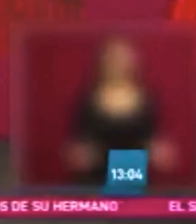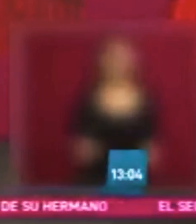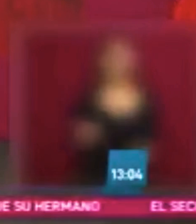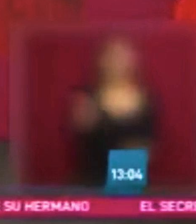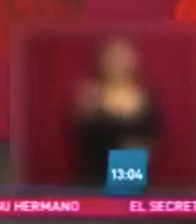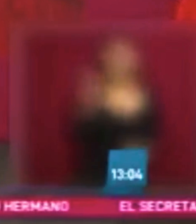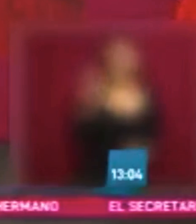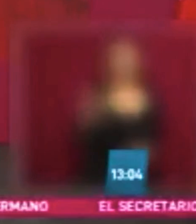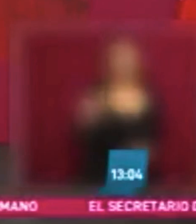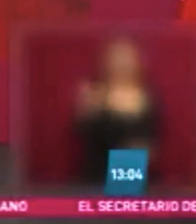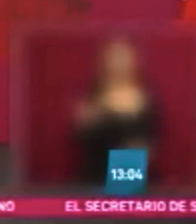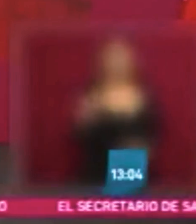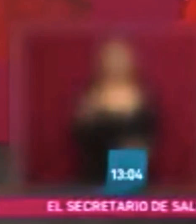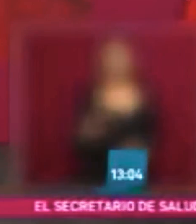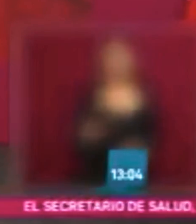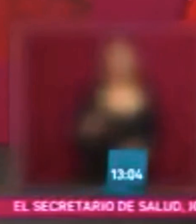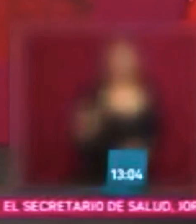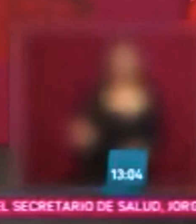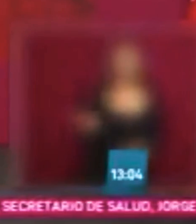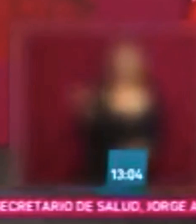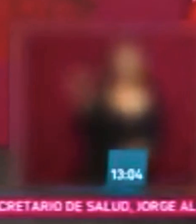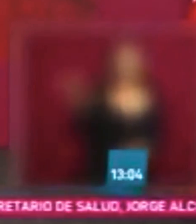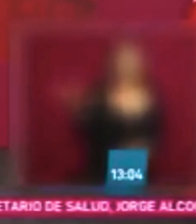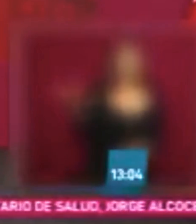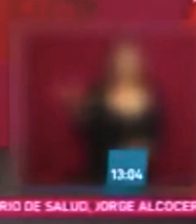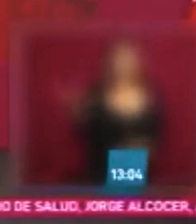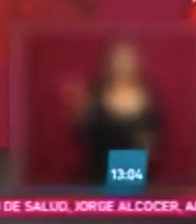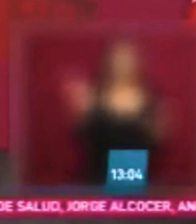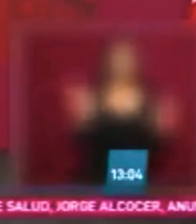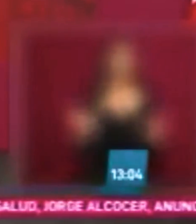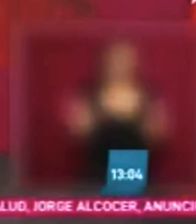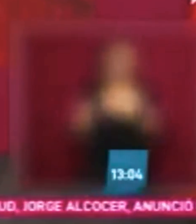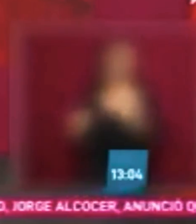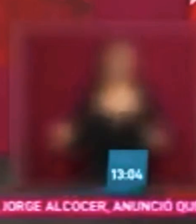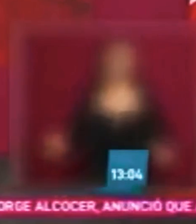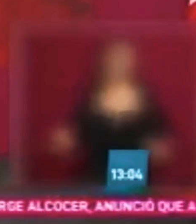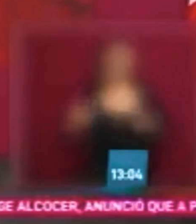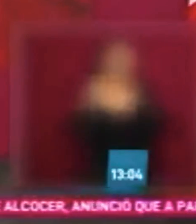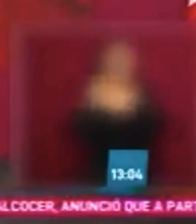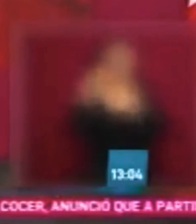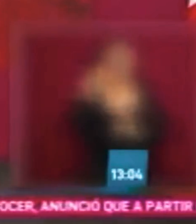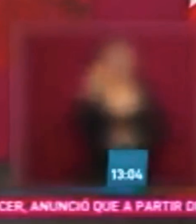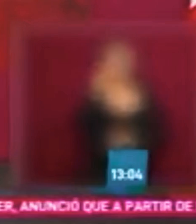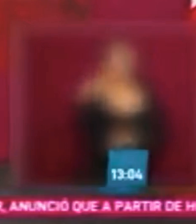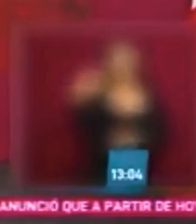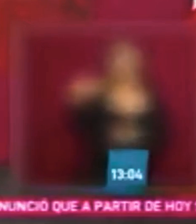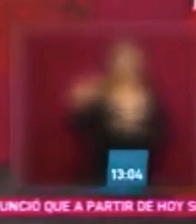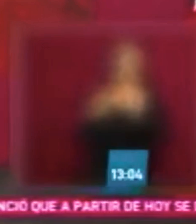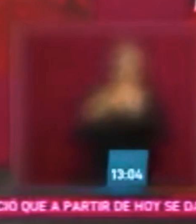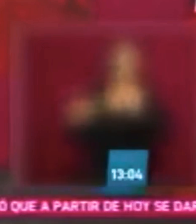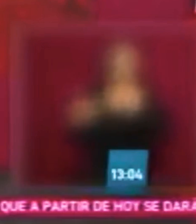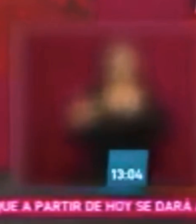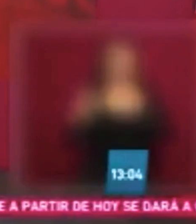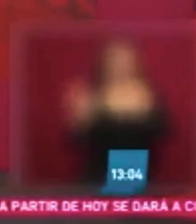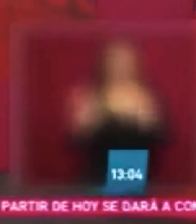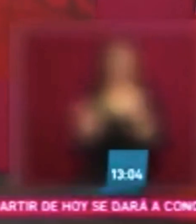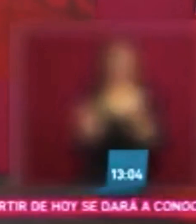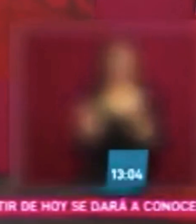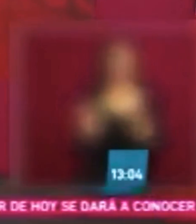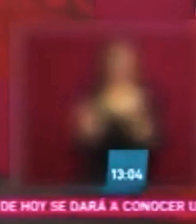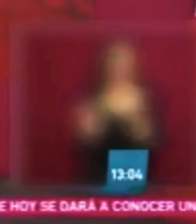esta figura en la Constitución mexicana, y para ver si es posible, para ver si la gente quisiera,